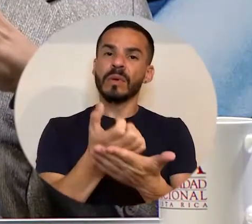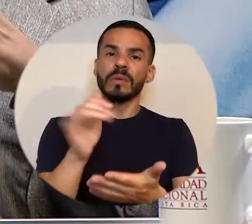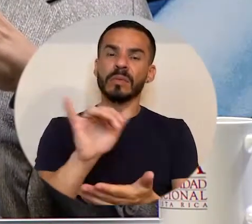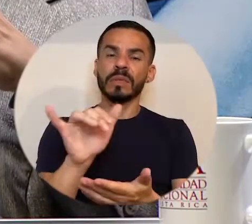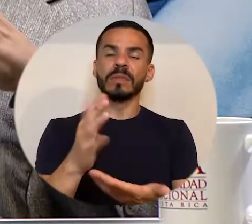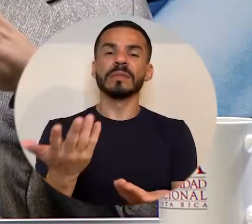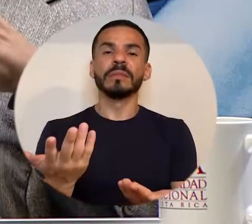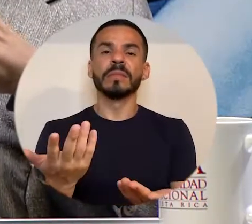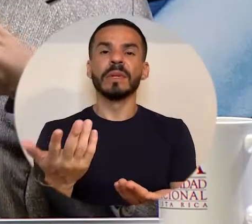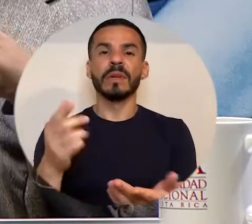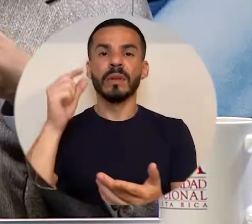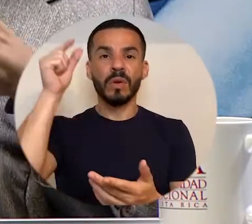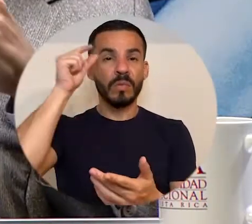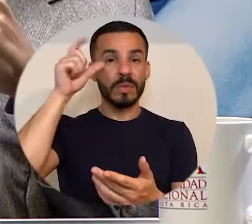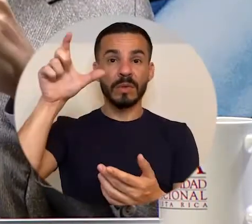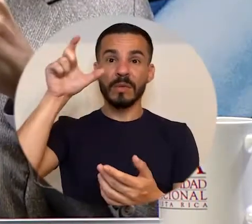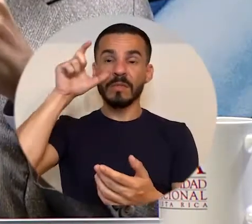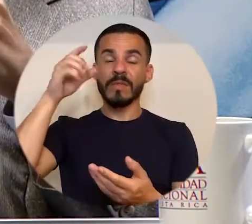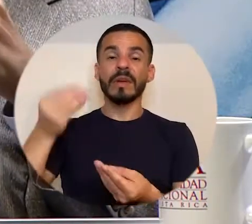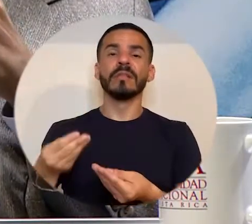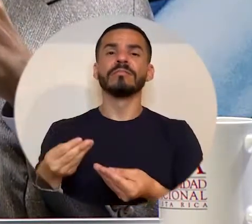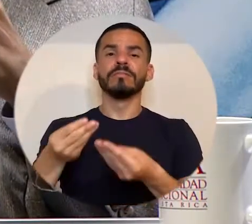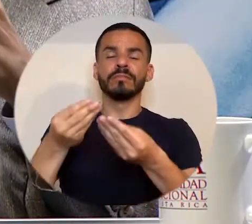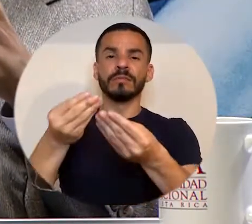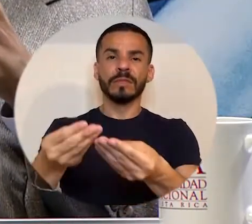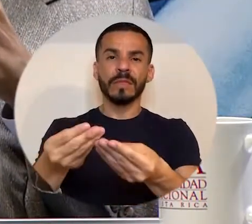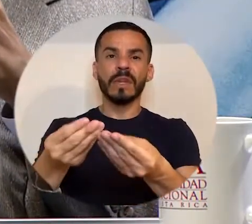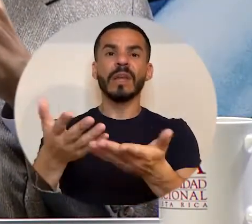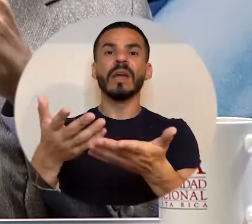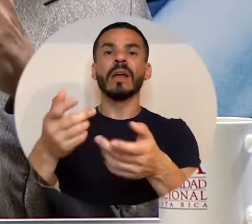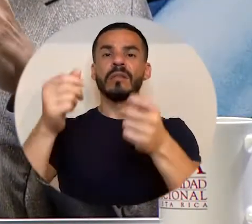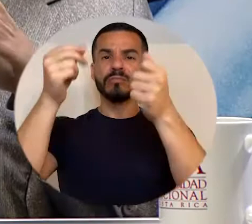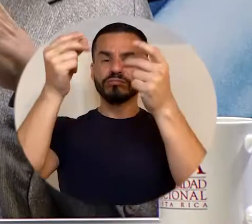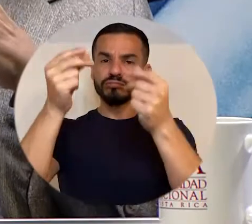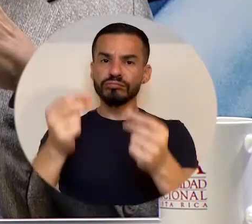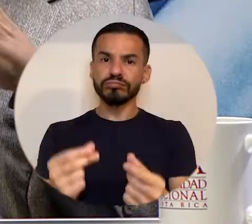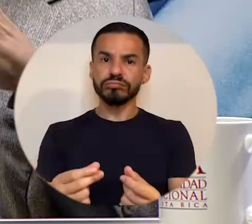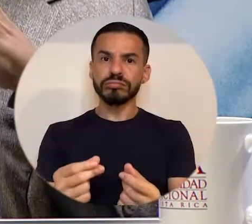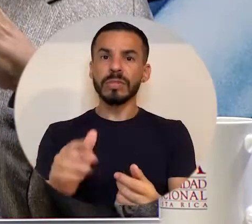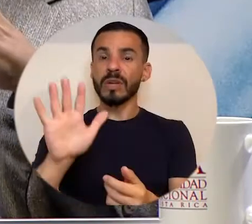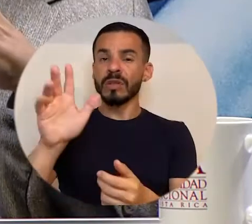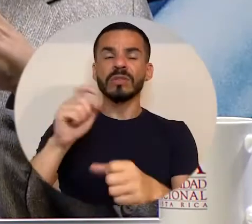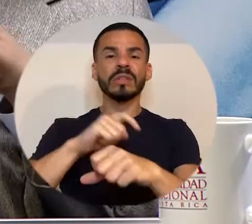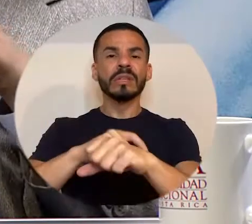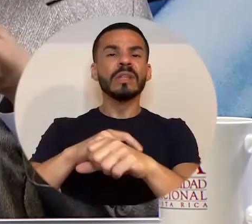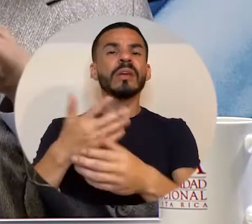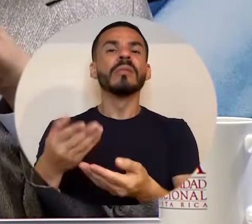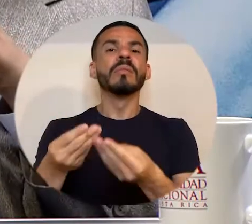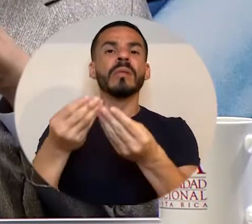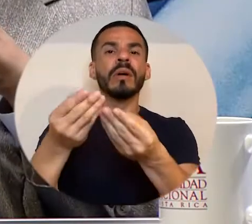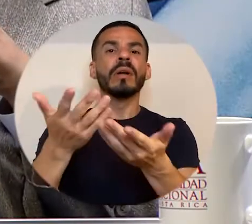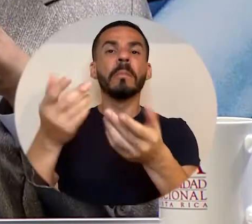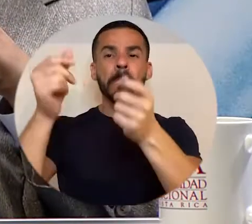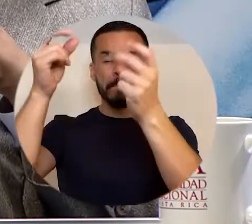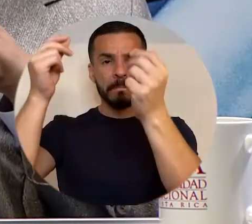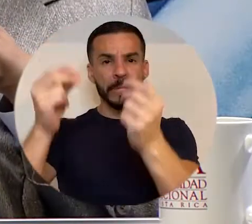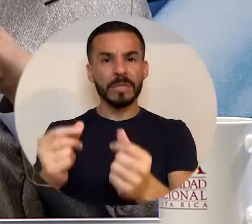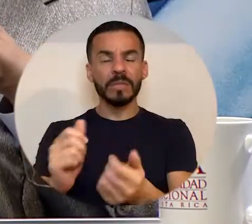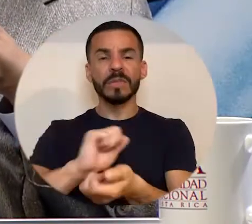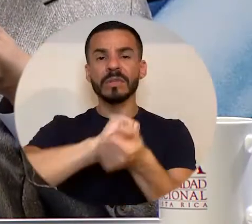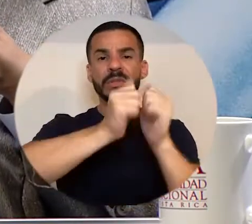económico. El gobierno de Biden ha destinado una buena cantidad de su tiempo a pasar un presupuesto